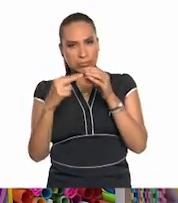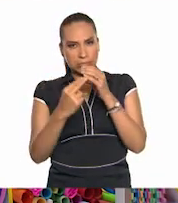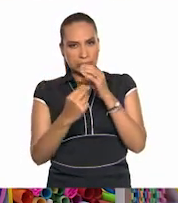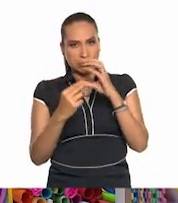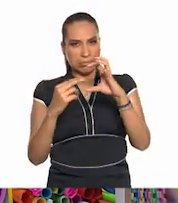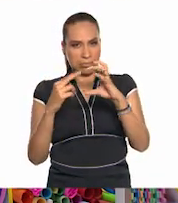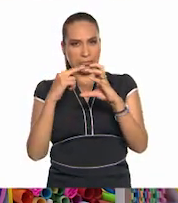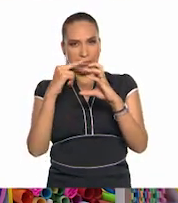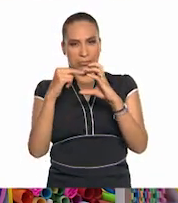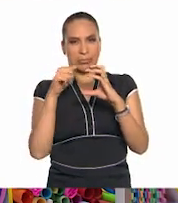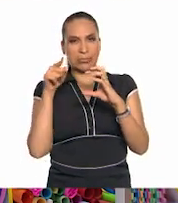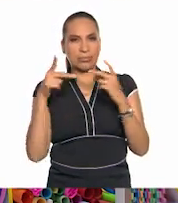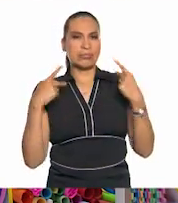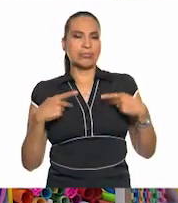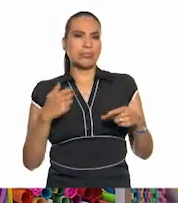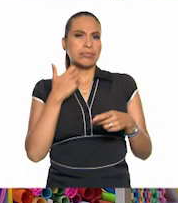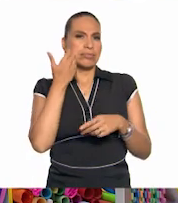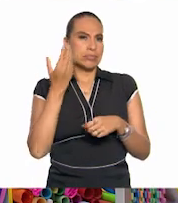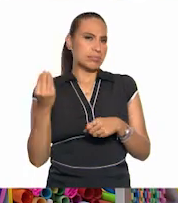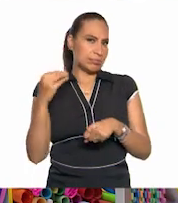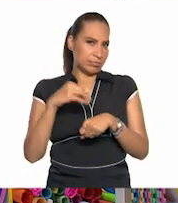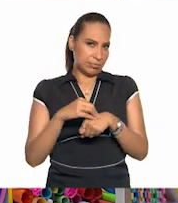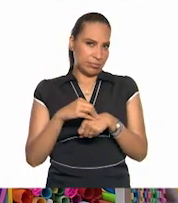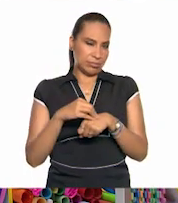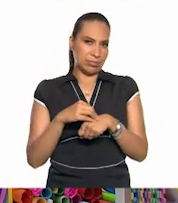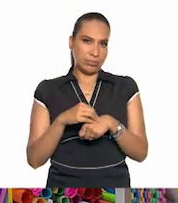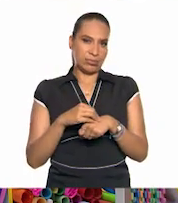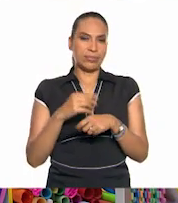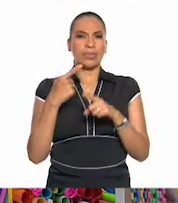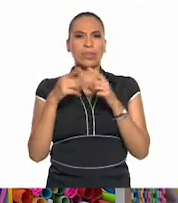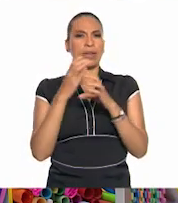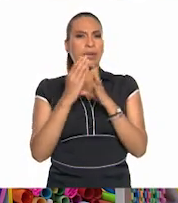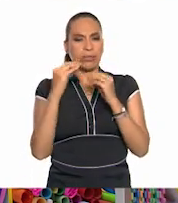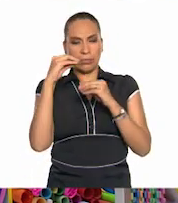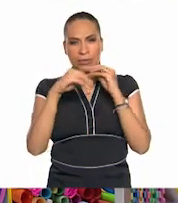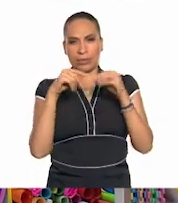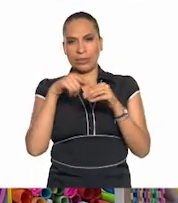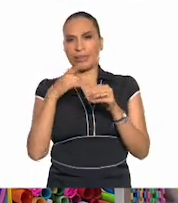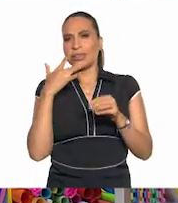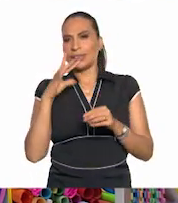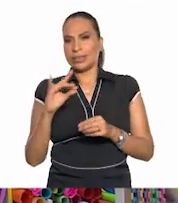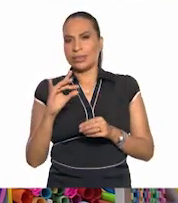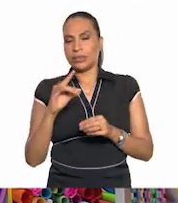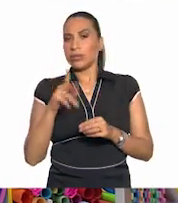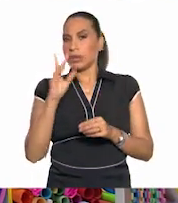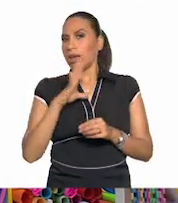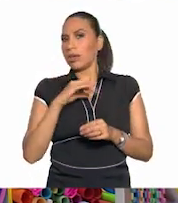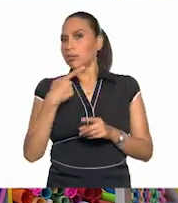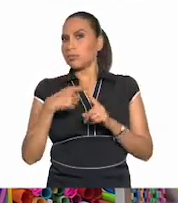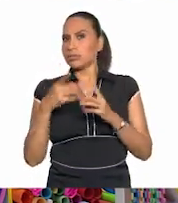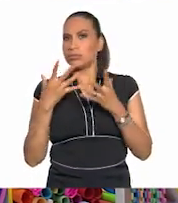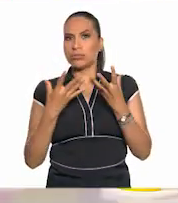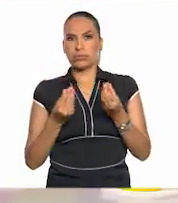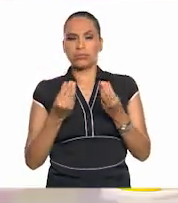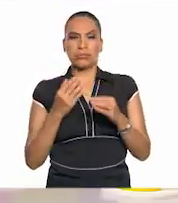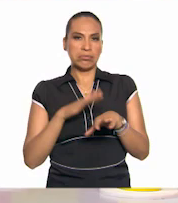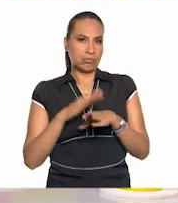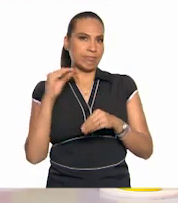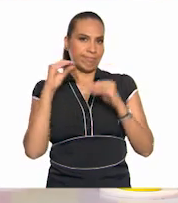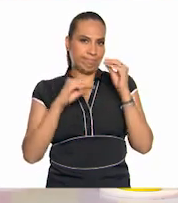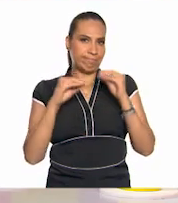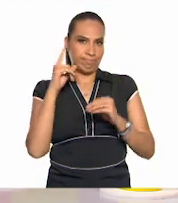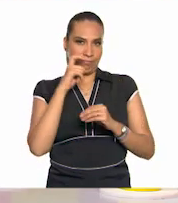pintura que el artesano quiera colocarle. Y los adornitos. Y bueno, esta es muy sencilla, pero hay otras muy, muy